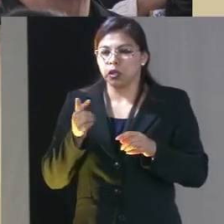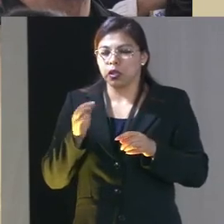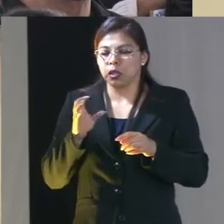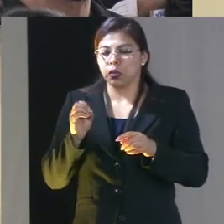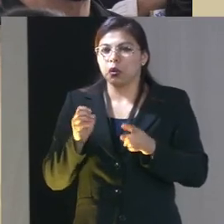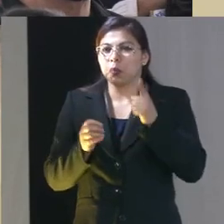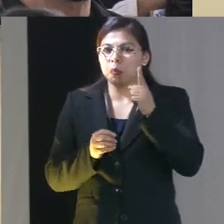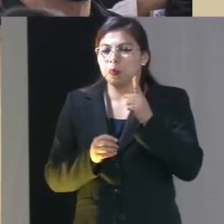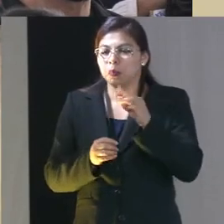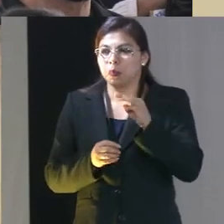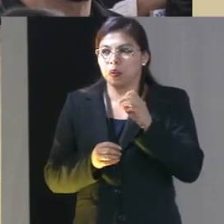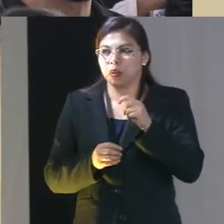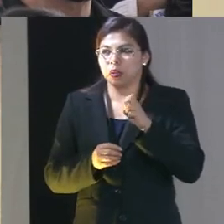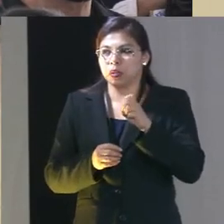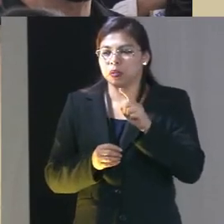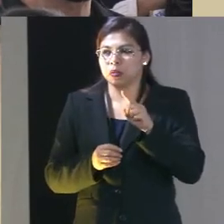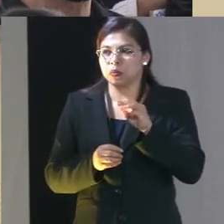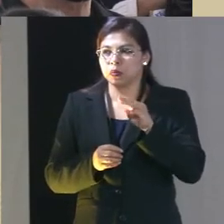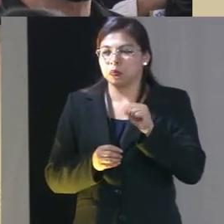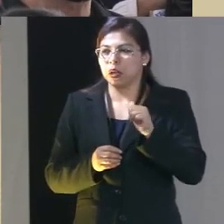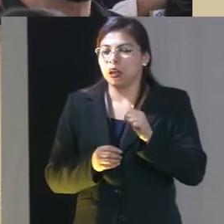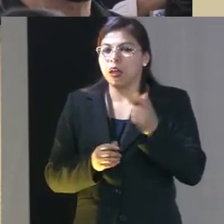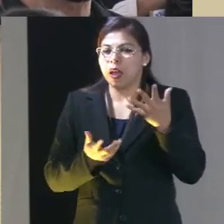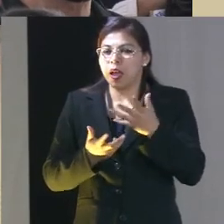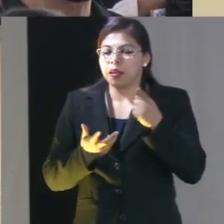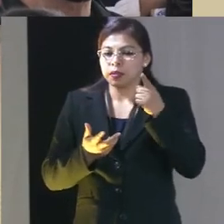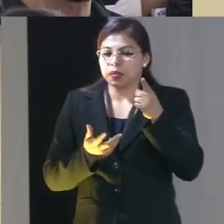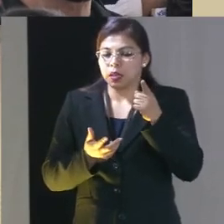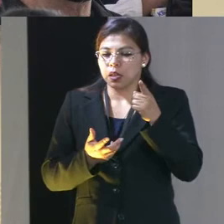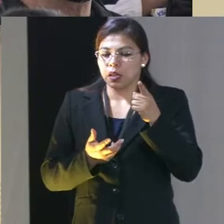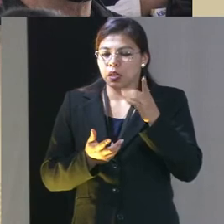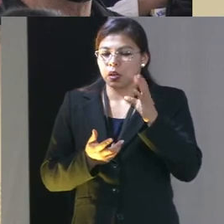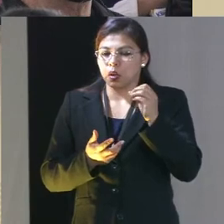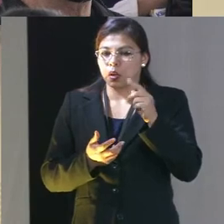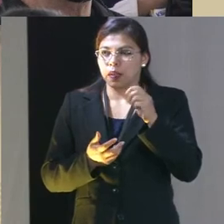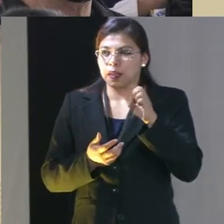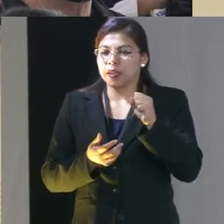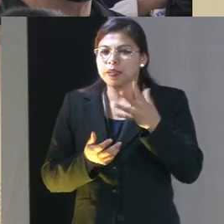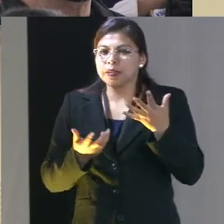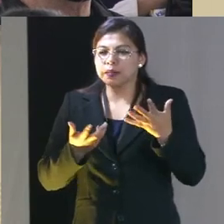que había hecho a Cortés y